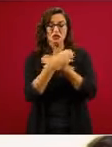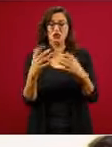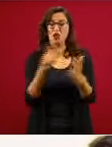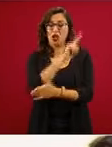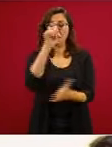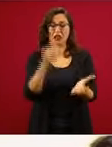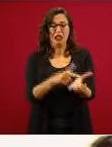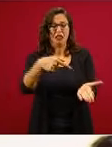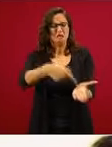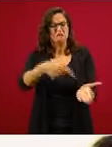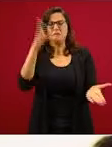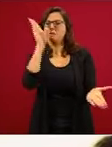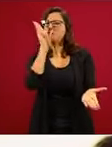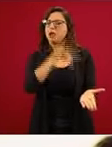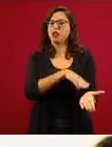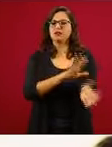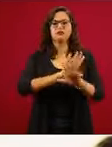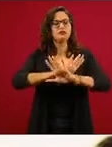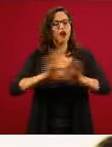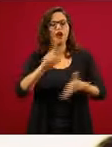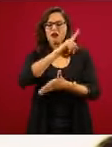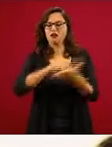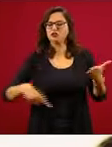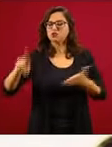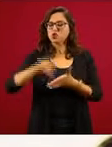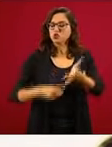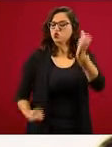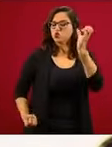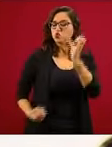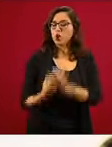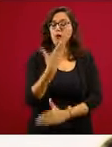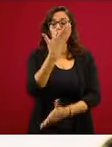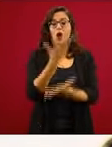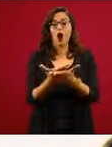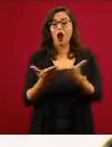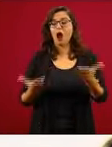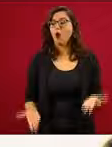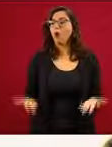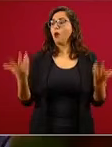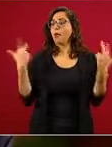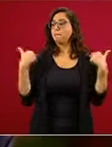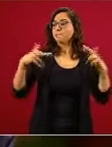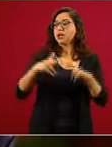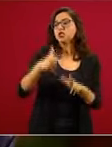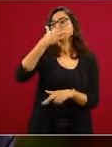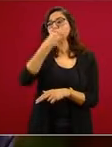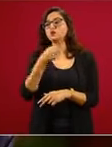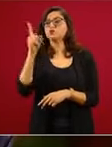juntos, maestros, maestras, madres y padres de familia,